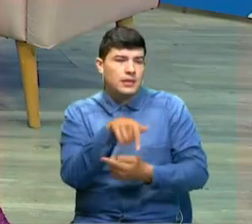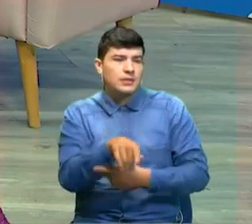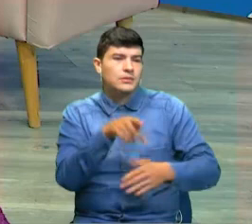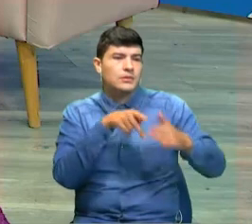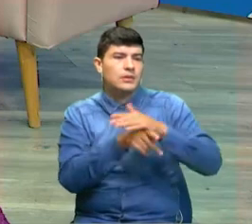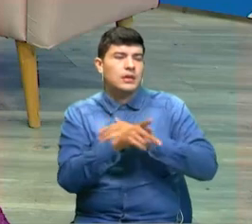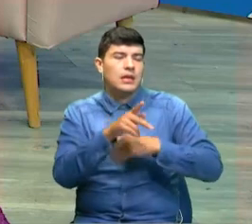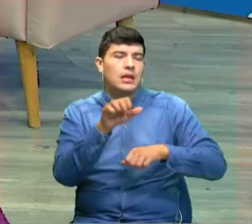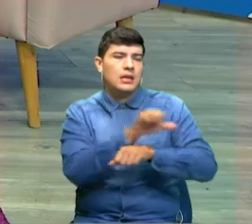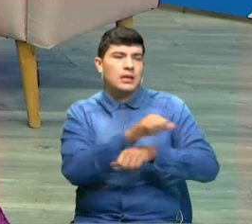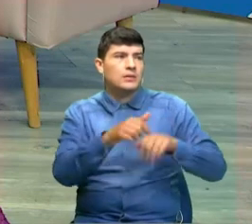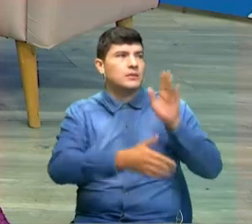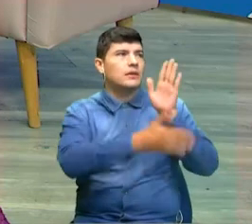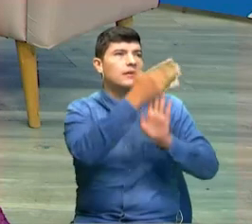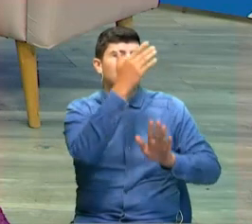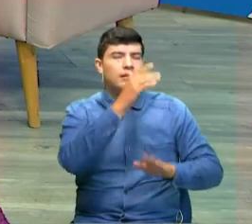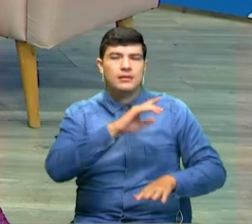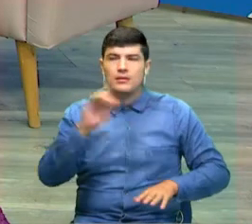va.